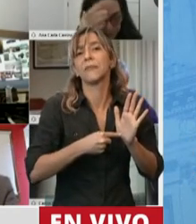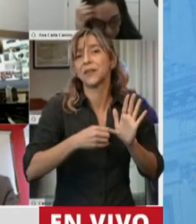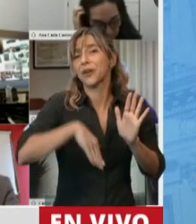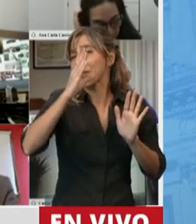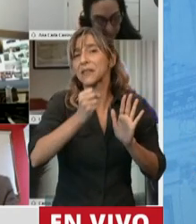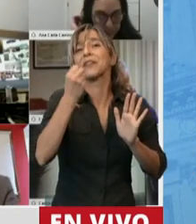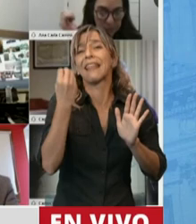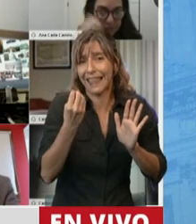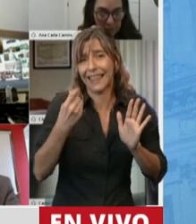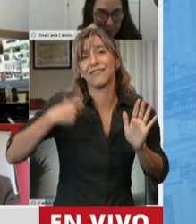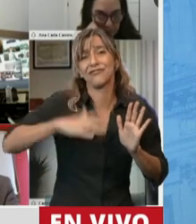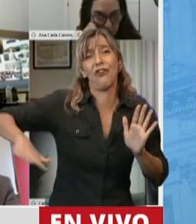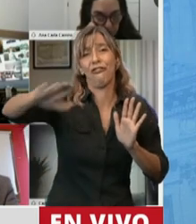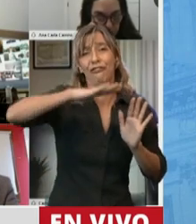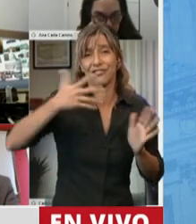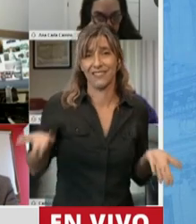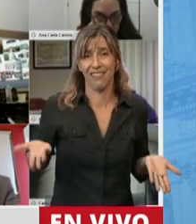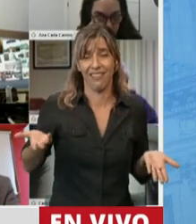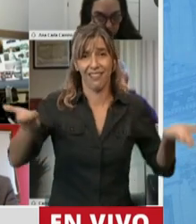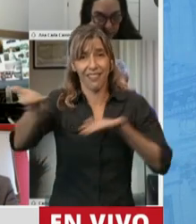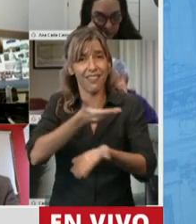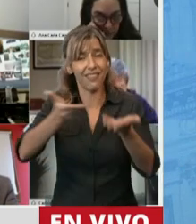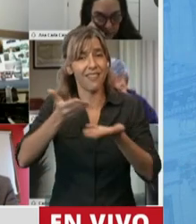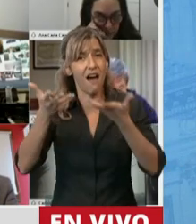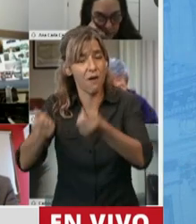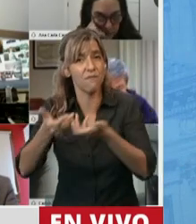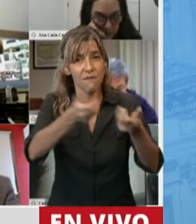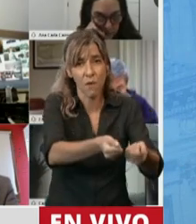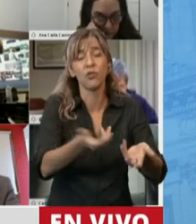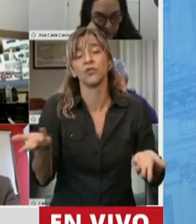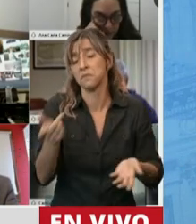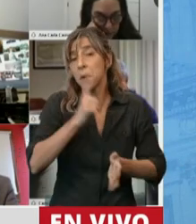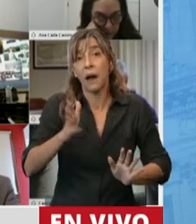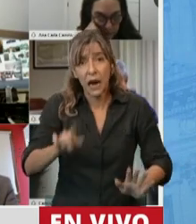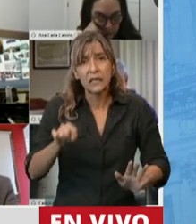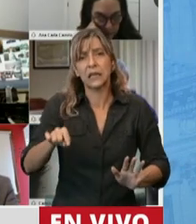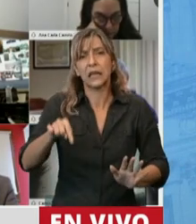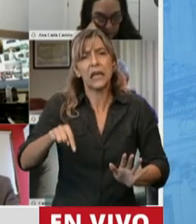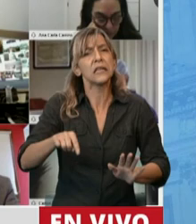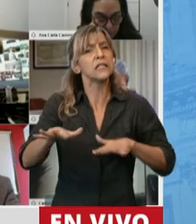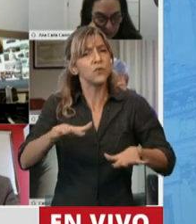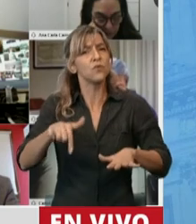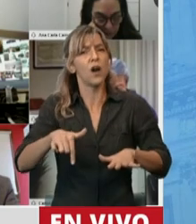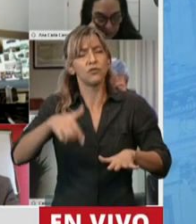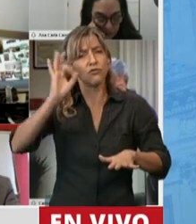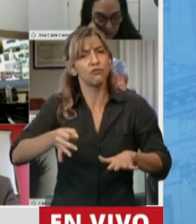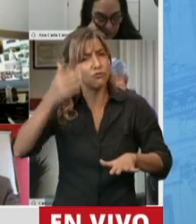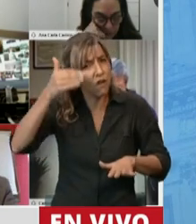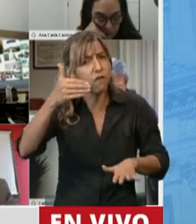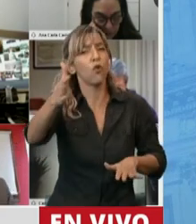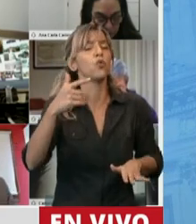la solidaridad social y la empatía es importante, porque creo que de esta crisis vamos a salir fortalecidos y vamos a comprender